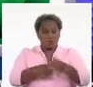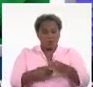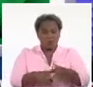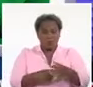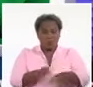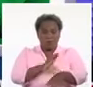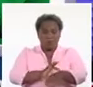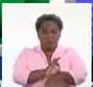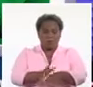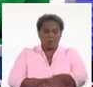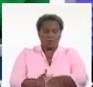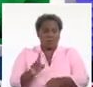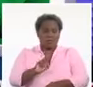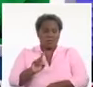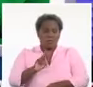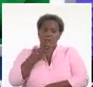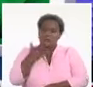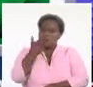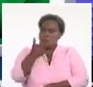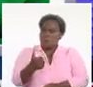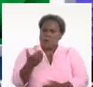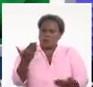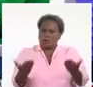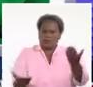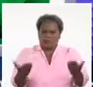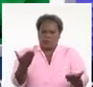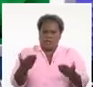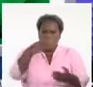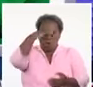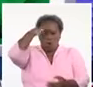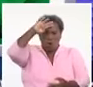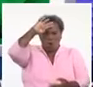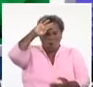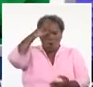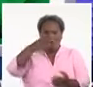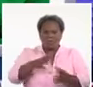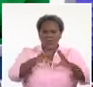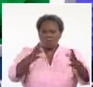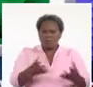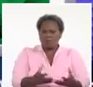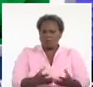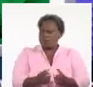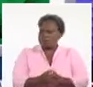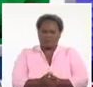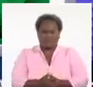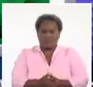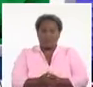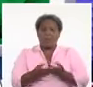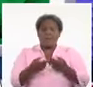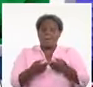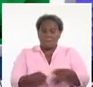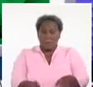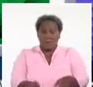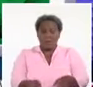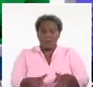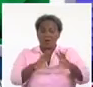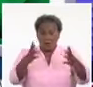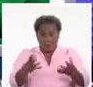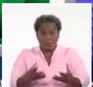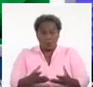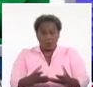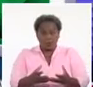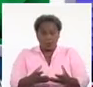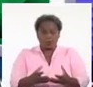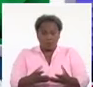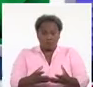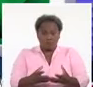no es bueno compararse con el mundo, pero no es el mundo, es el comportamiento de este